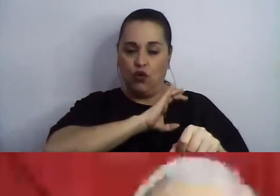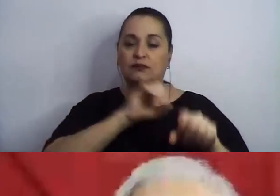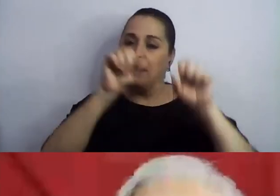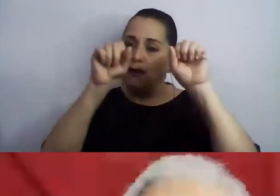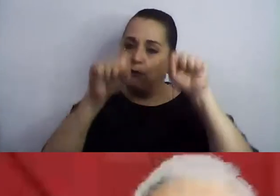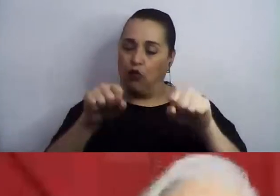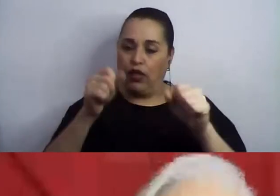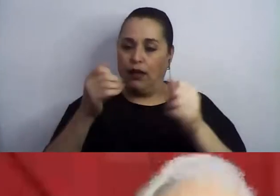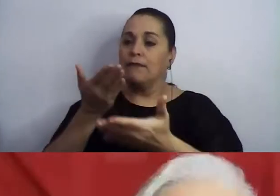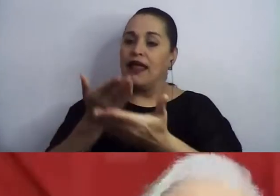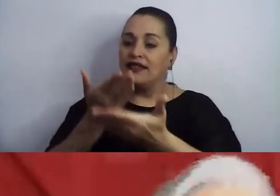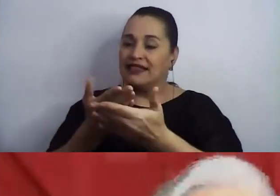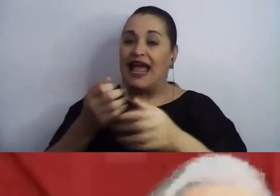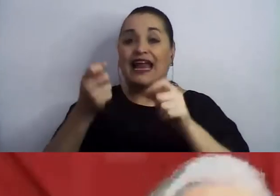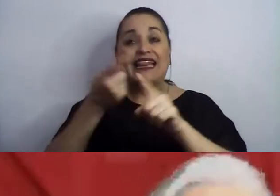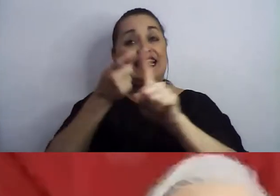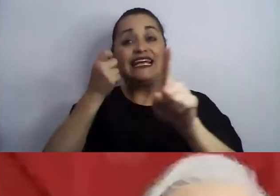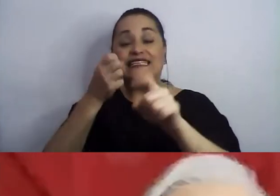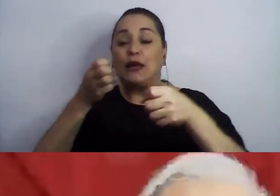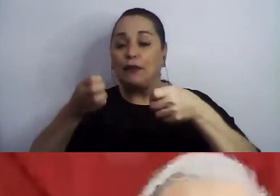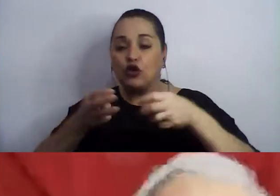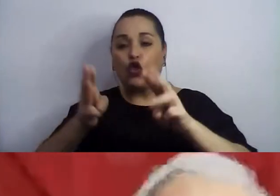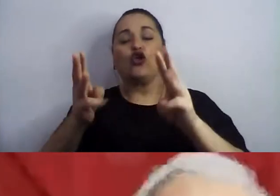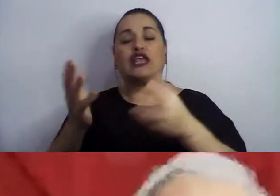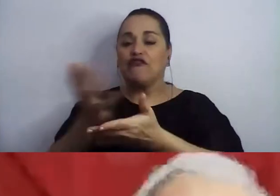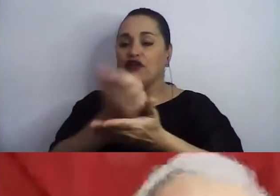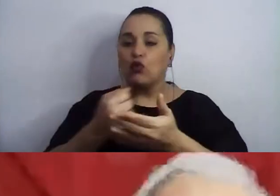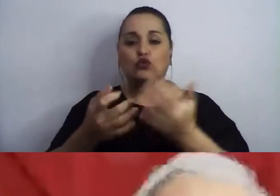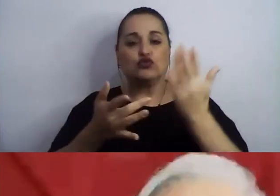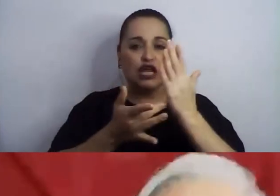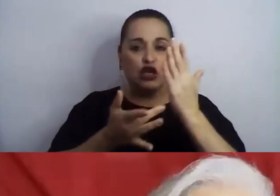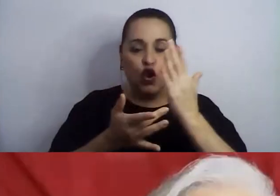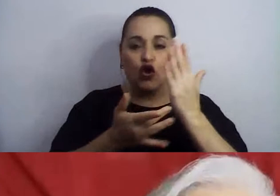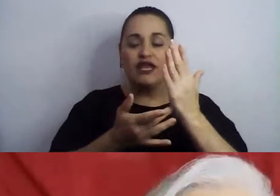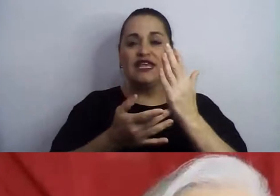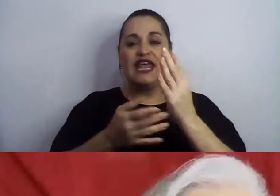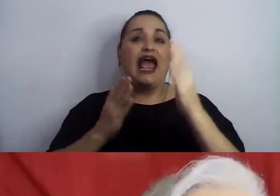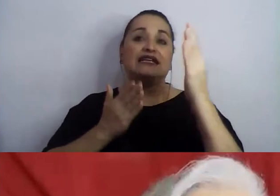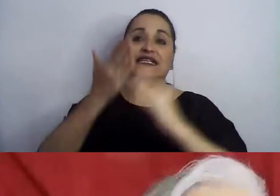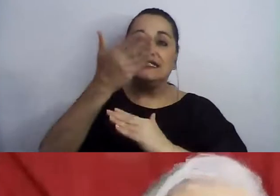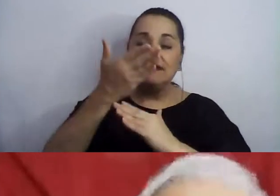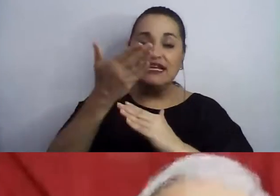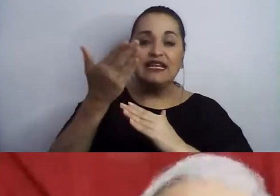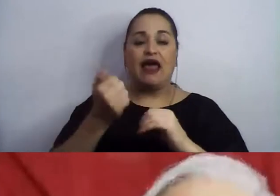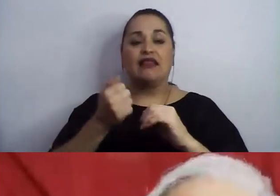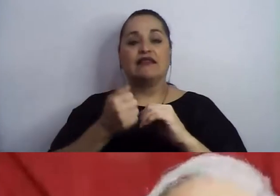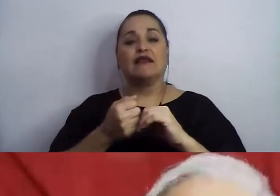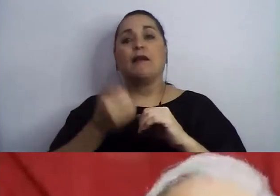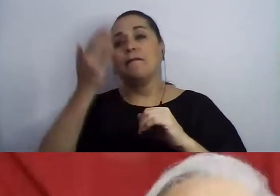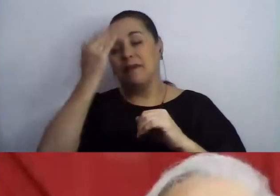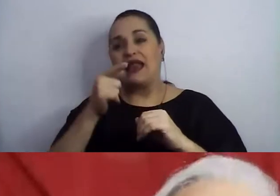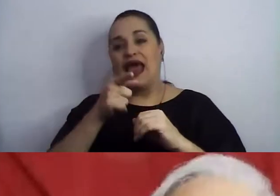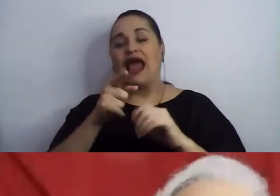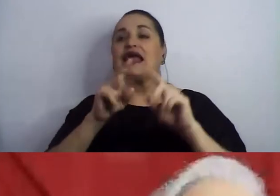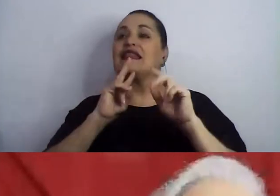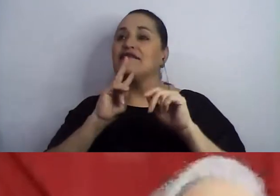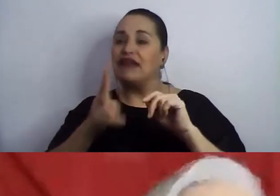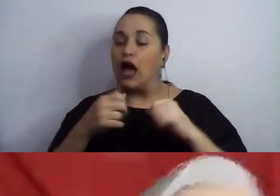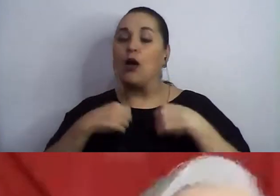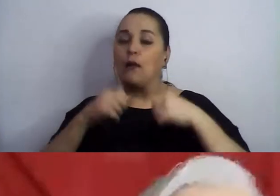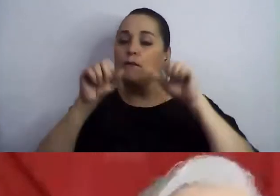poder plantear desde la metodología, los recursos, la tecnología y la accesibilidad para que de verdad nos